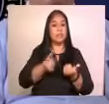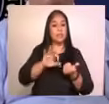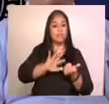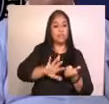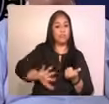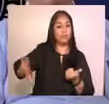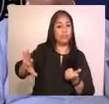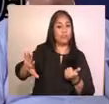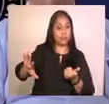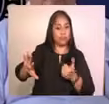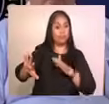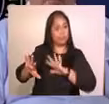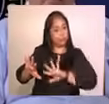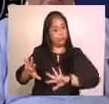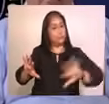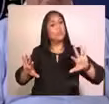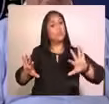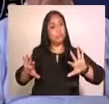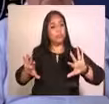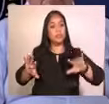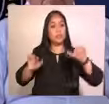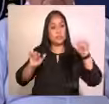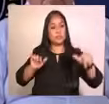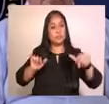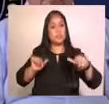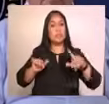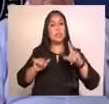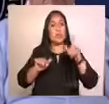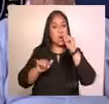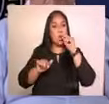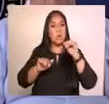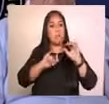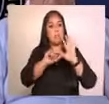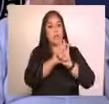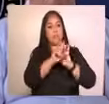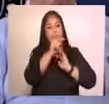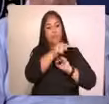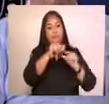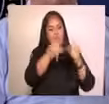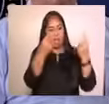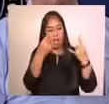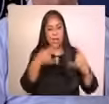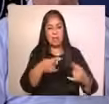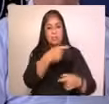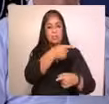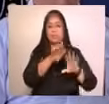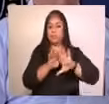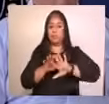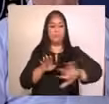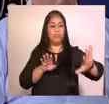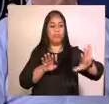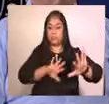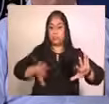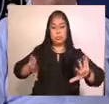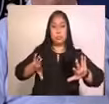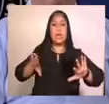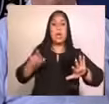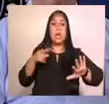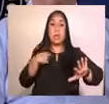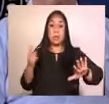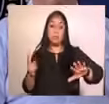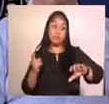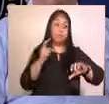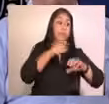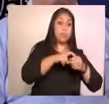separada efectivamente del área de privación de libertad, minimizando así la exposición de